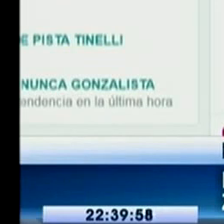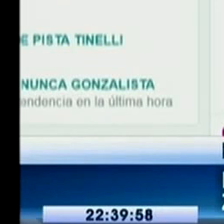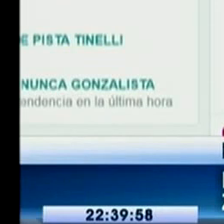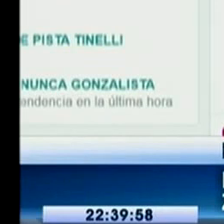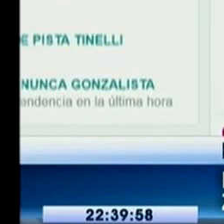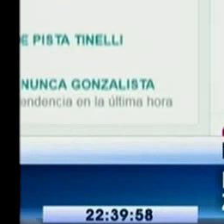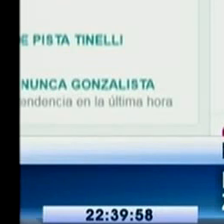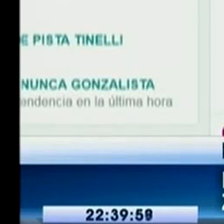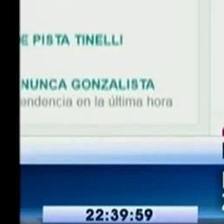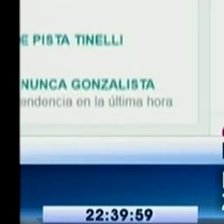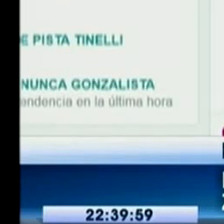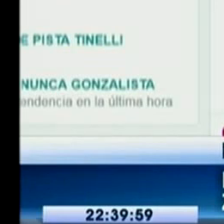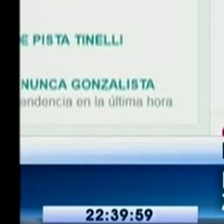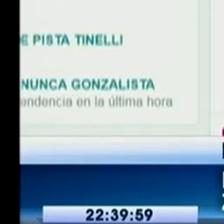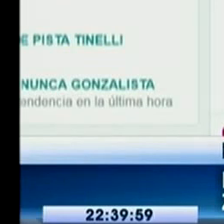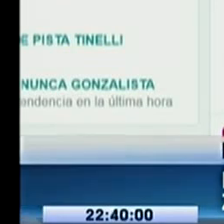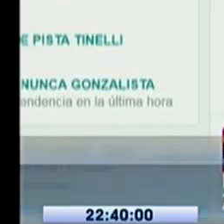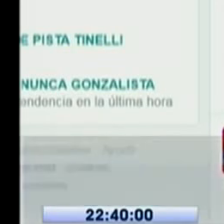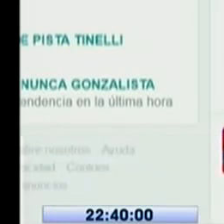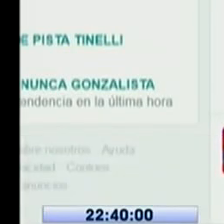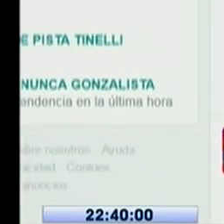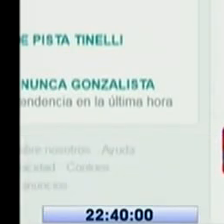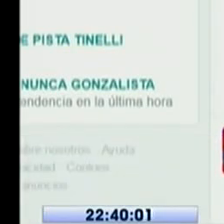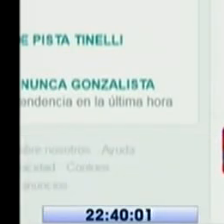17 víctimas. Veamos.